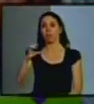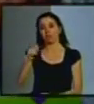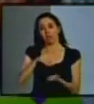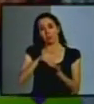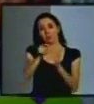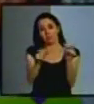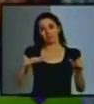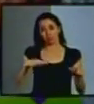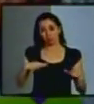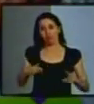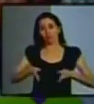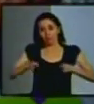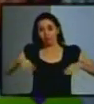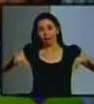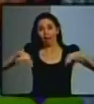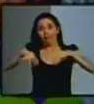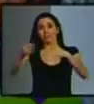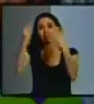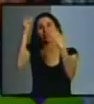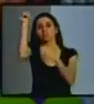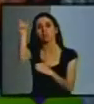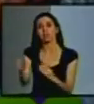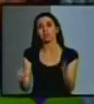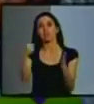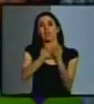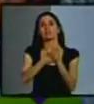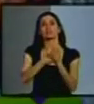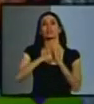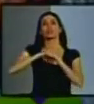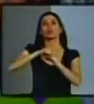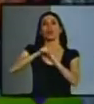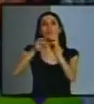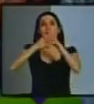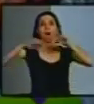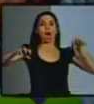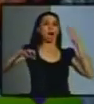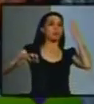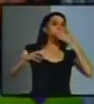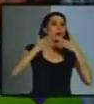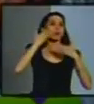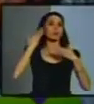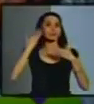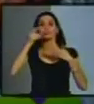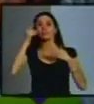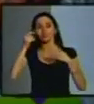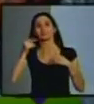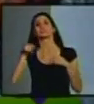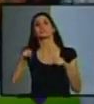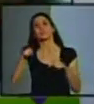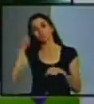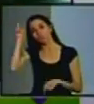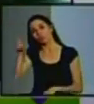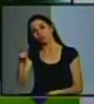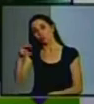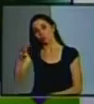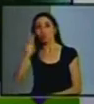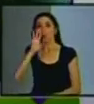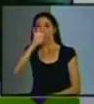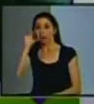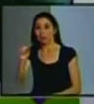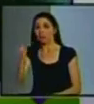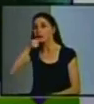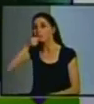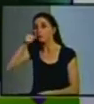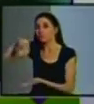siguen saliendo a las calles para despedir al líder de la lucha contra el apartheid. Desde el sur de África nos informa el periodista José Luis Repening. Buenas